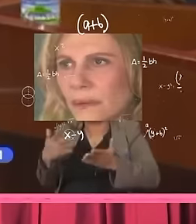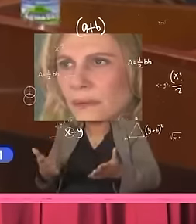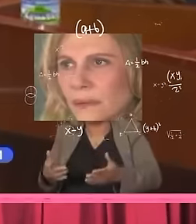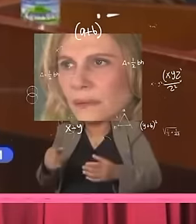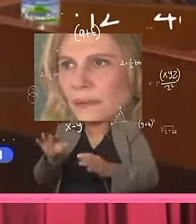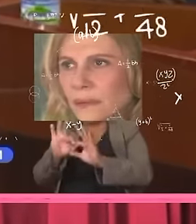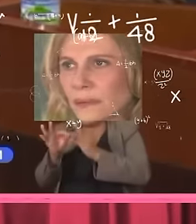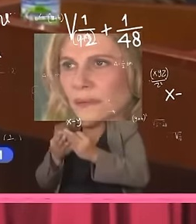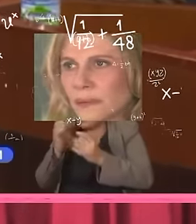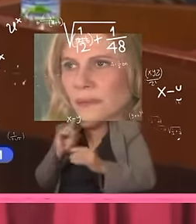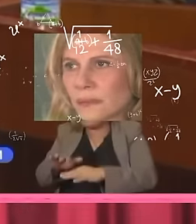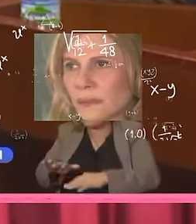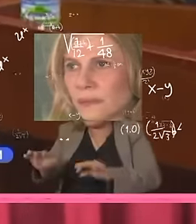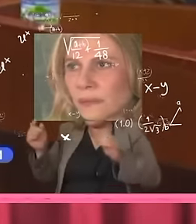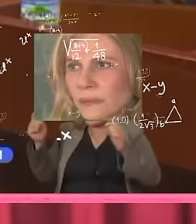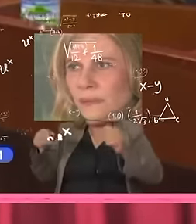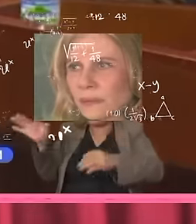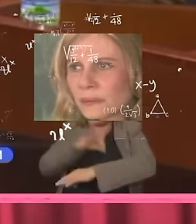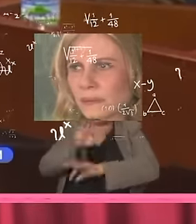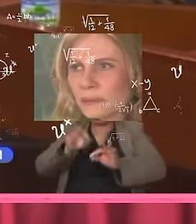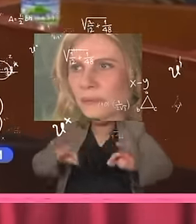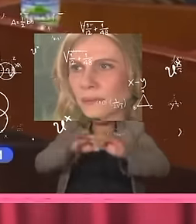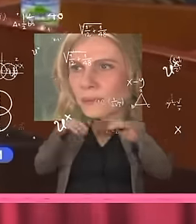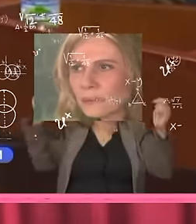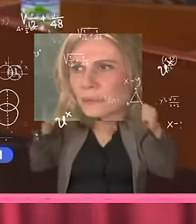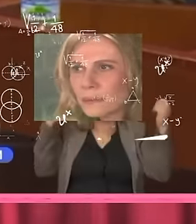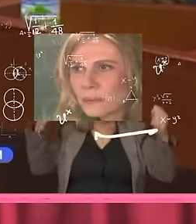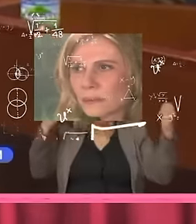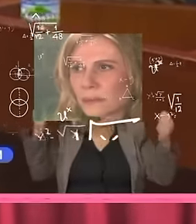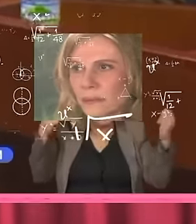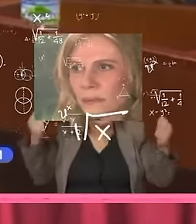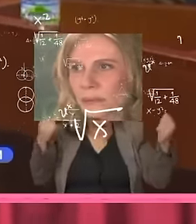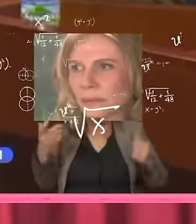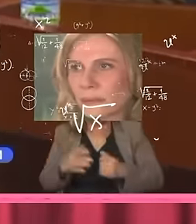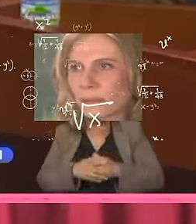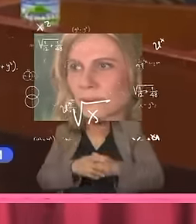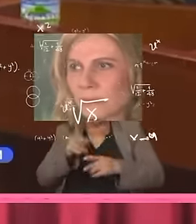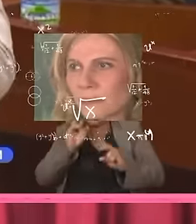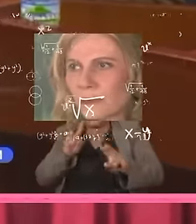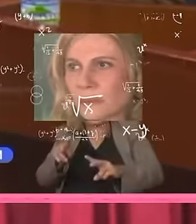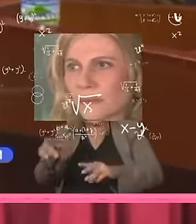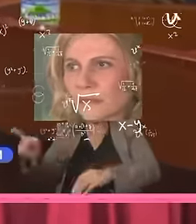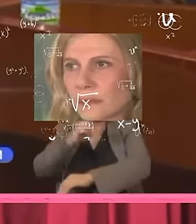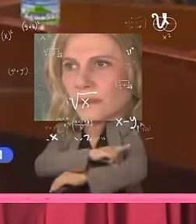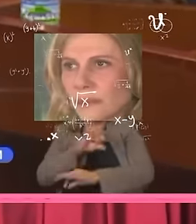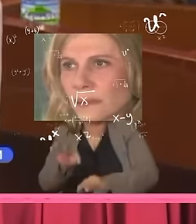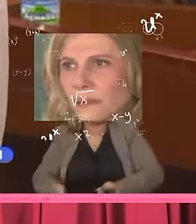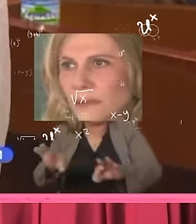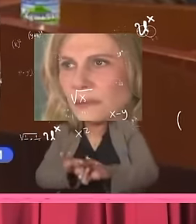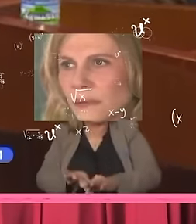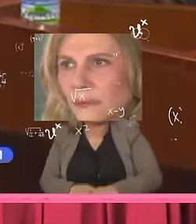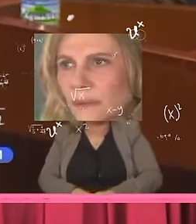país. Para que esta generación sepa que el día hay un día del niño y darle un mensaje claro a